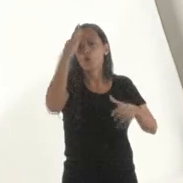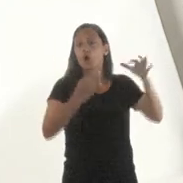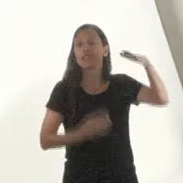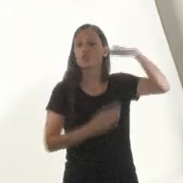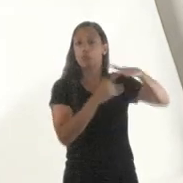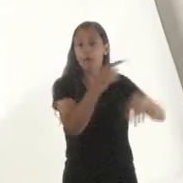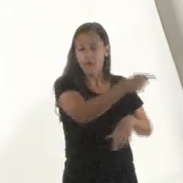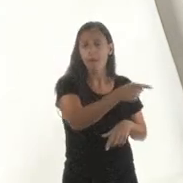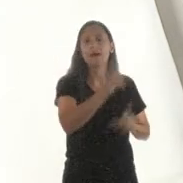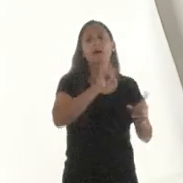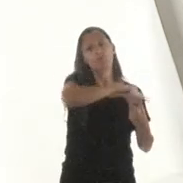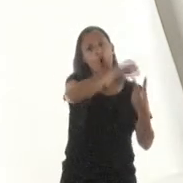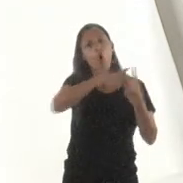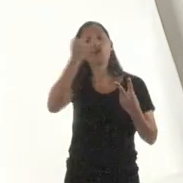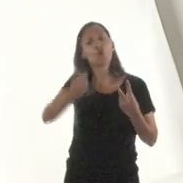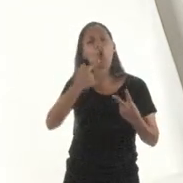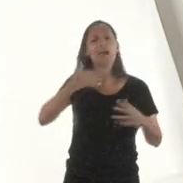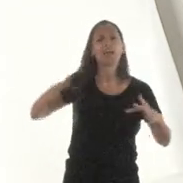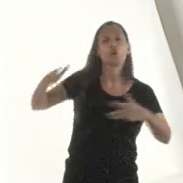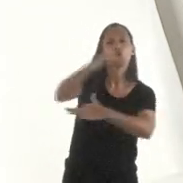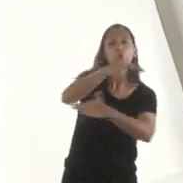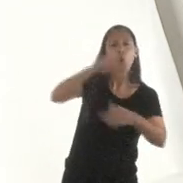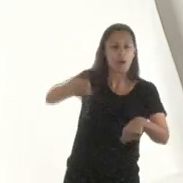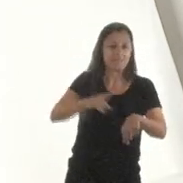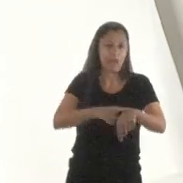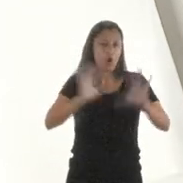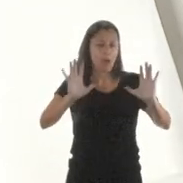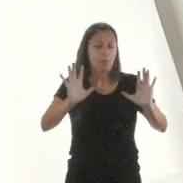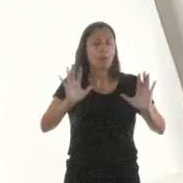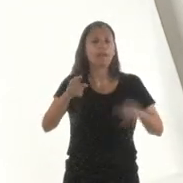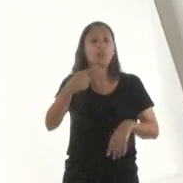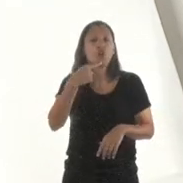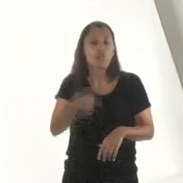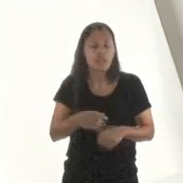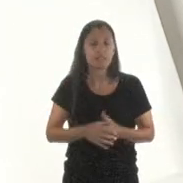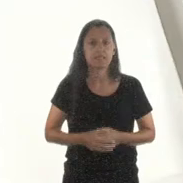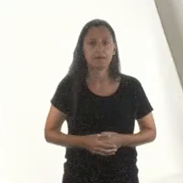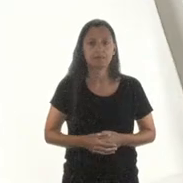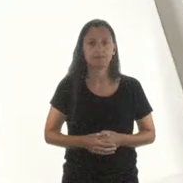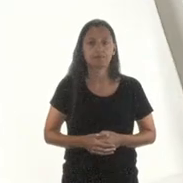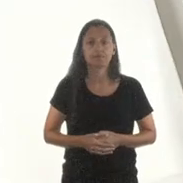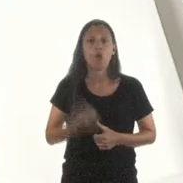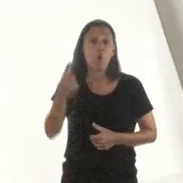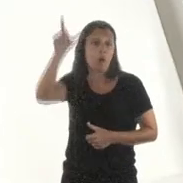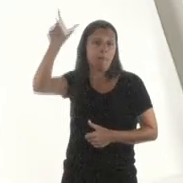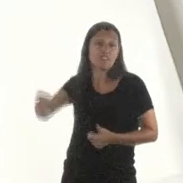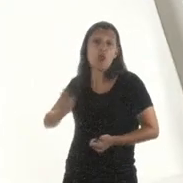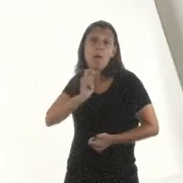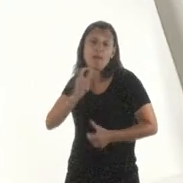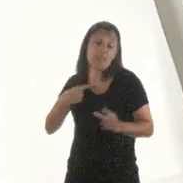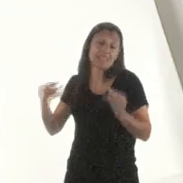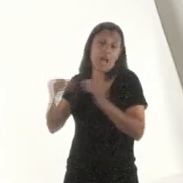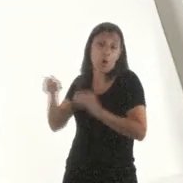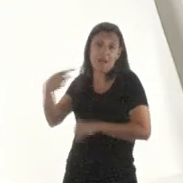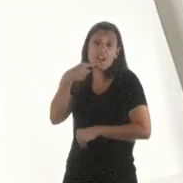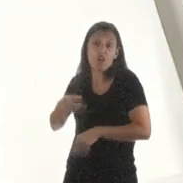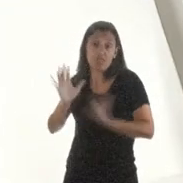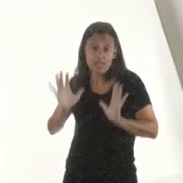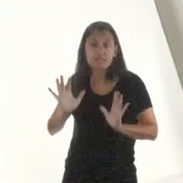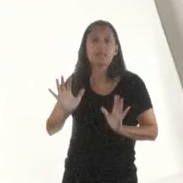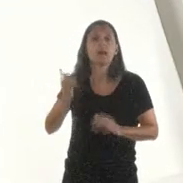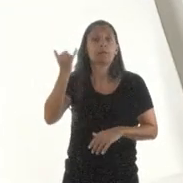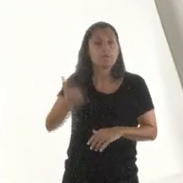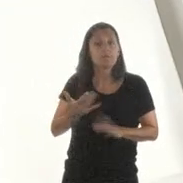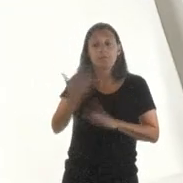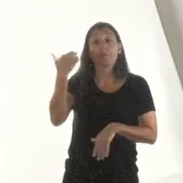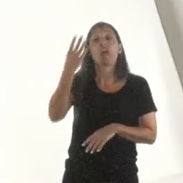una información que está circulando, que dio un periodista, un colega, diciendo que hubo